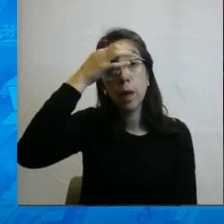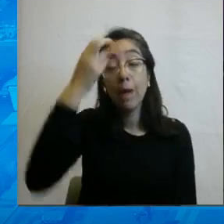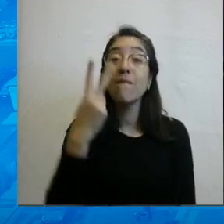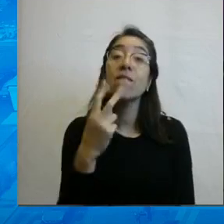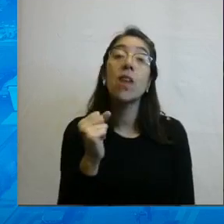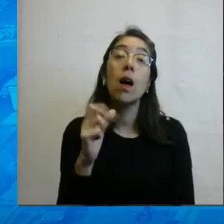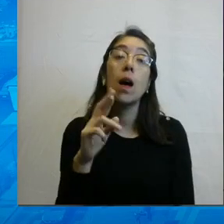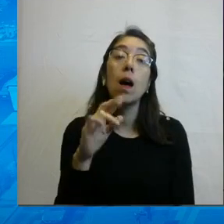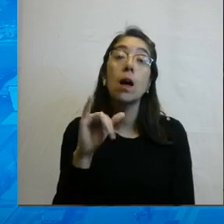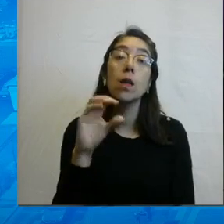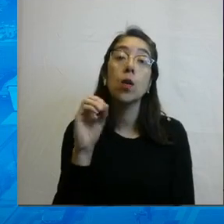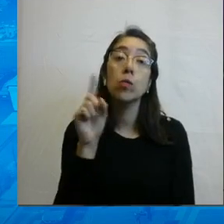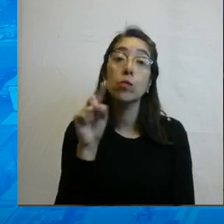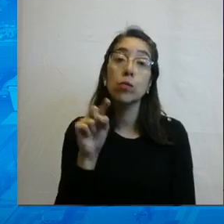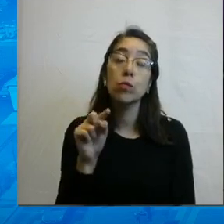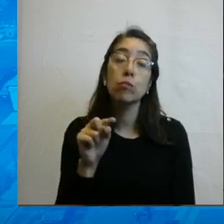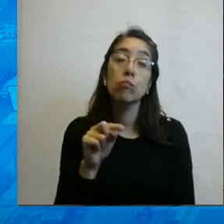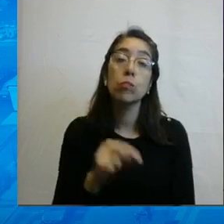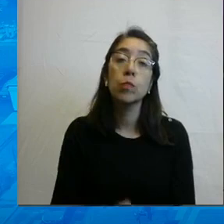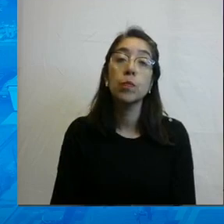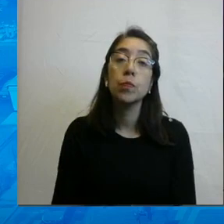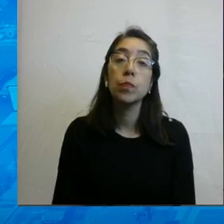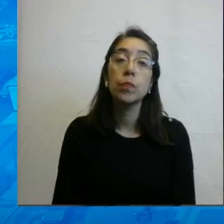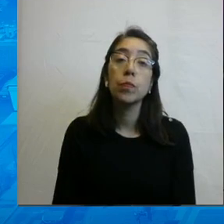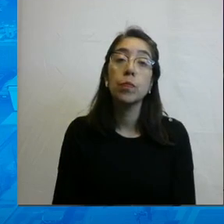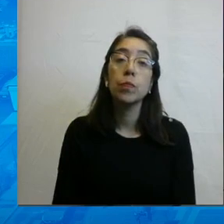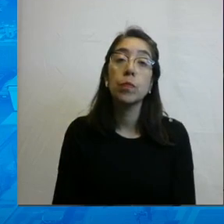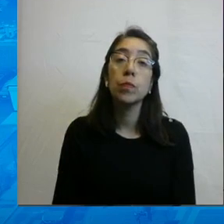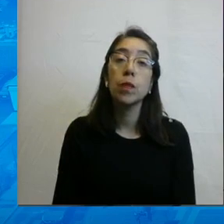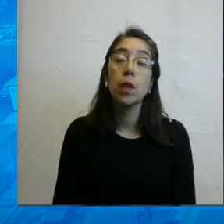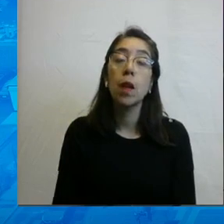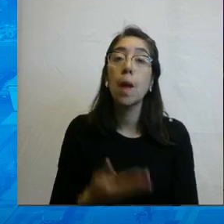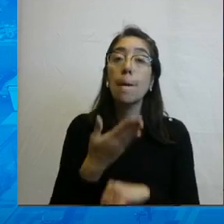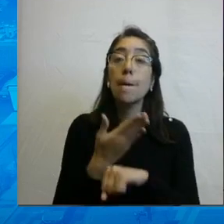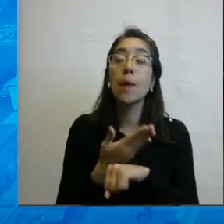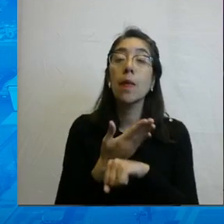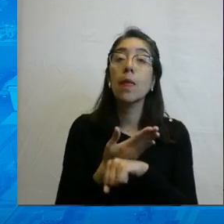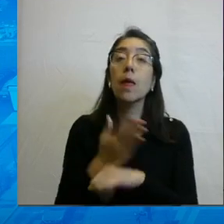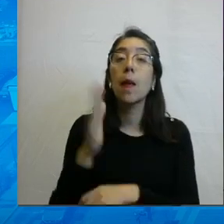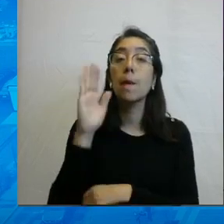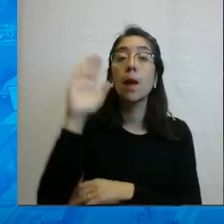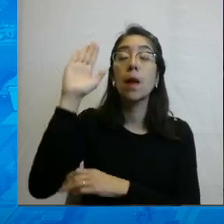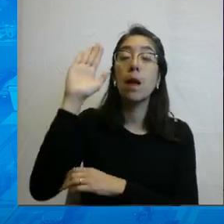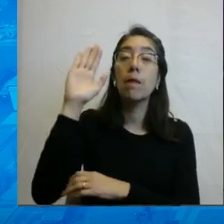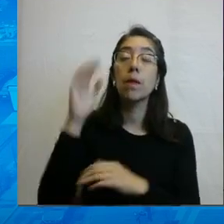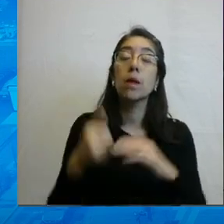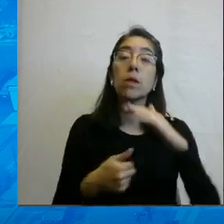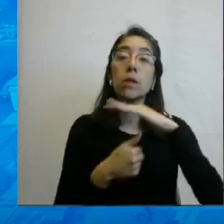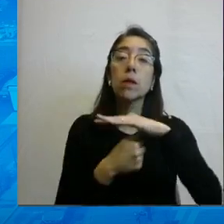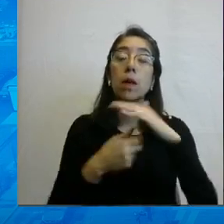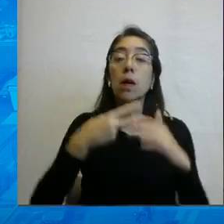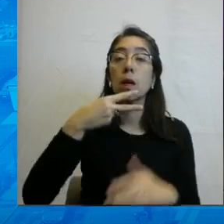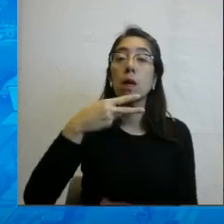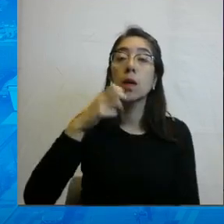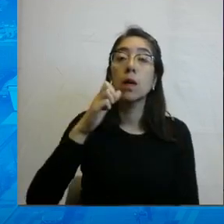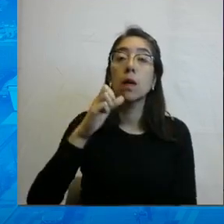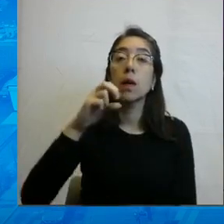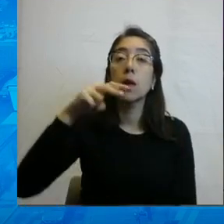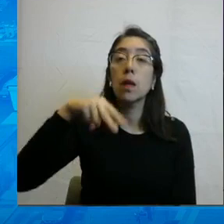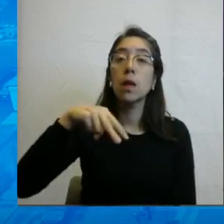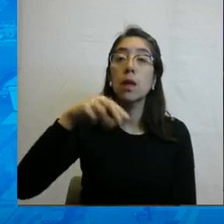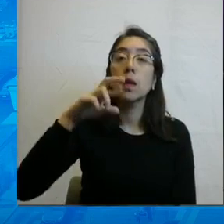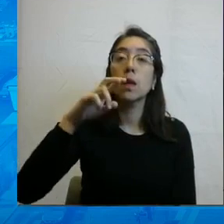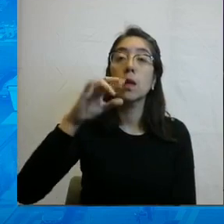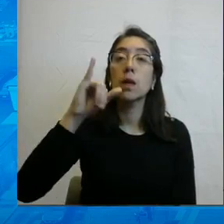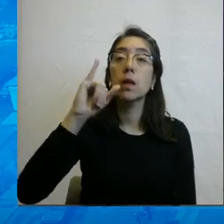¿Está pidiendo la palabra? Ya, nos solicita la palabra el concejal Enrique, que no la ha tomado. Se la damos.